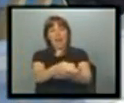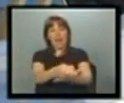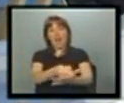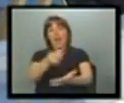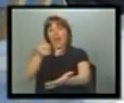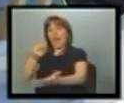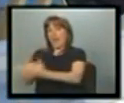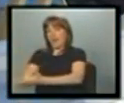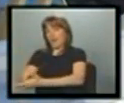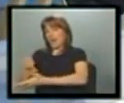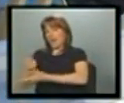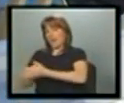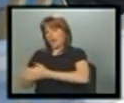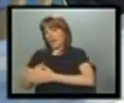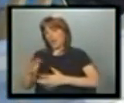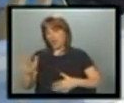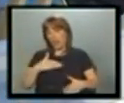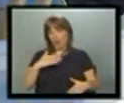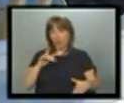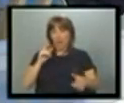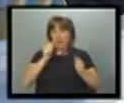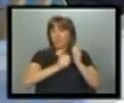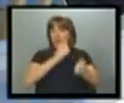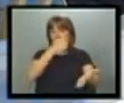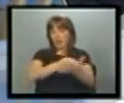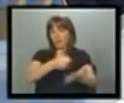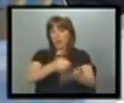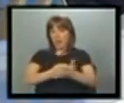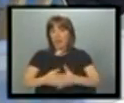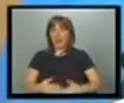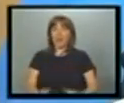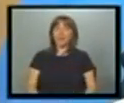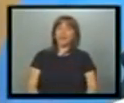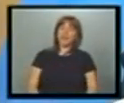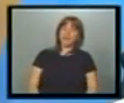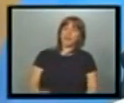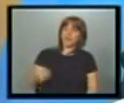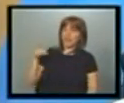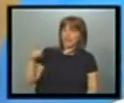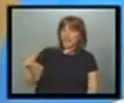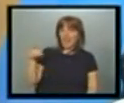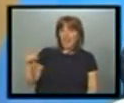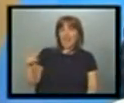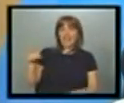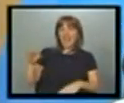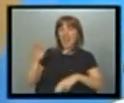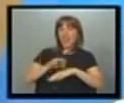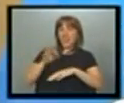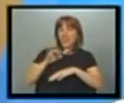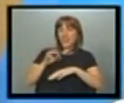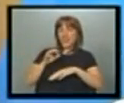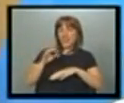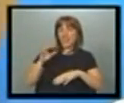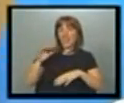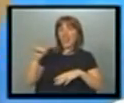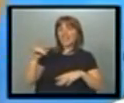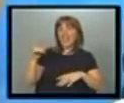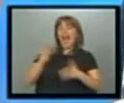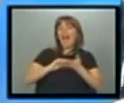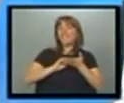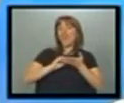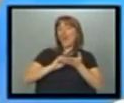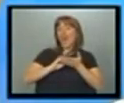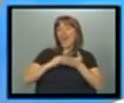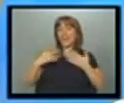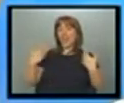tu abogado y a todo. Claro, el empleado es el que tiene que pagar. Cuando hablo con la doctora Latma, cuando hablo con Romina, me encanta. Pero ella,